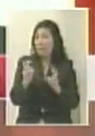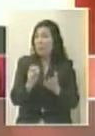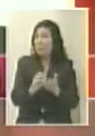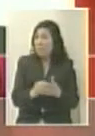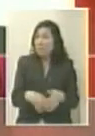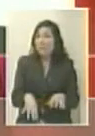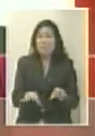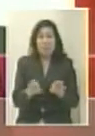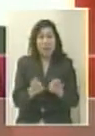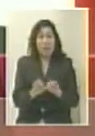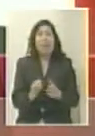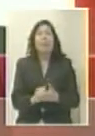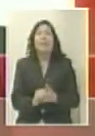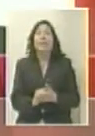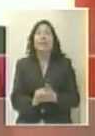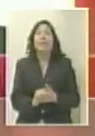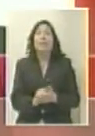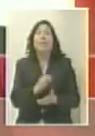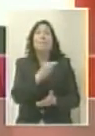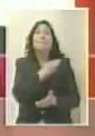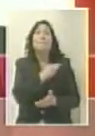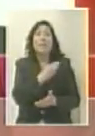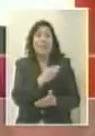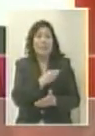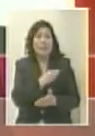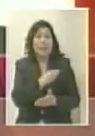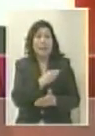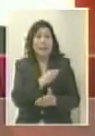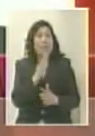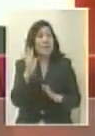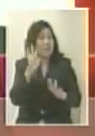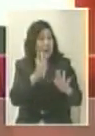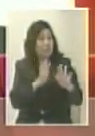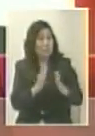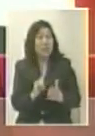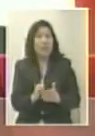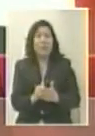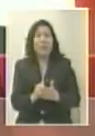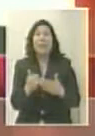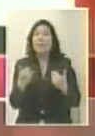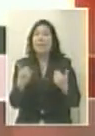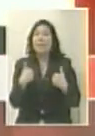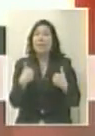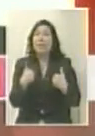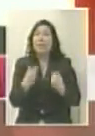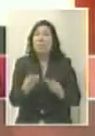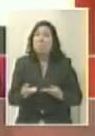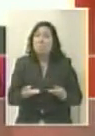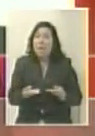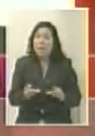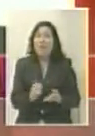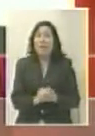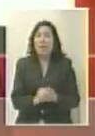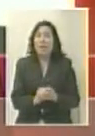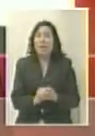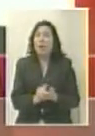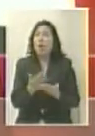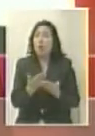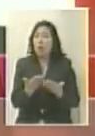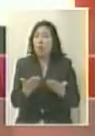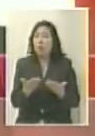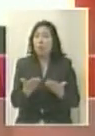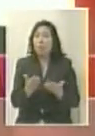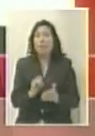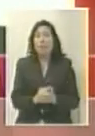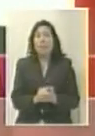fundamental señalar es que a su vez al Ministerio del Ambiente y al sector ambiental le corresponde manejar una serie de herramientas